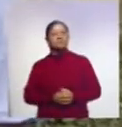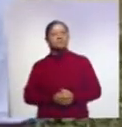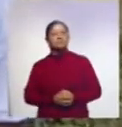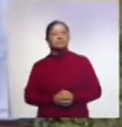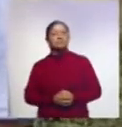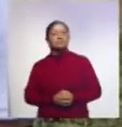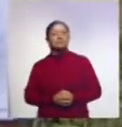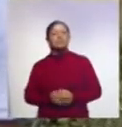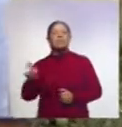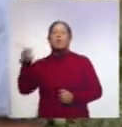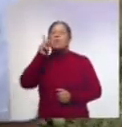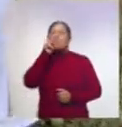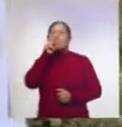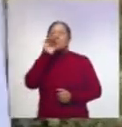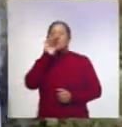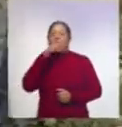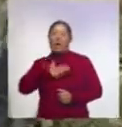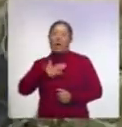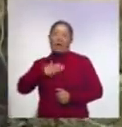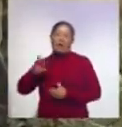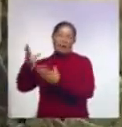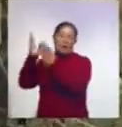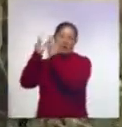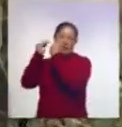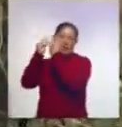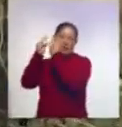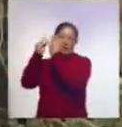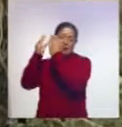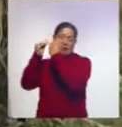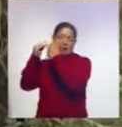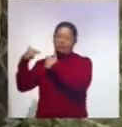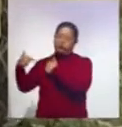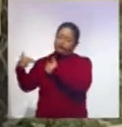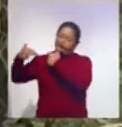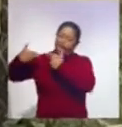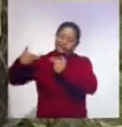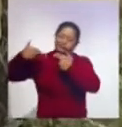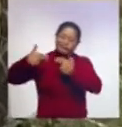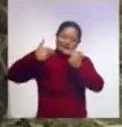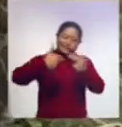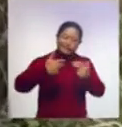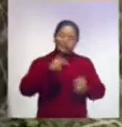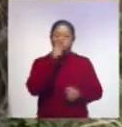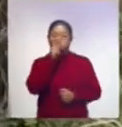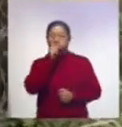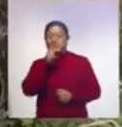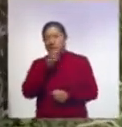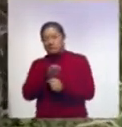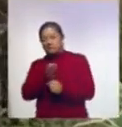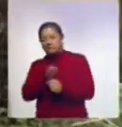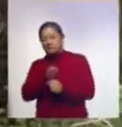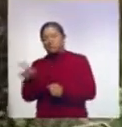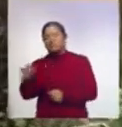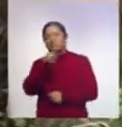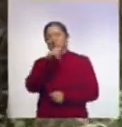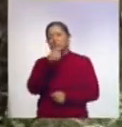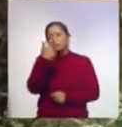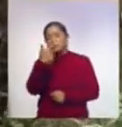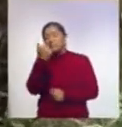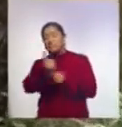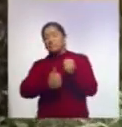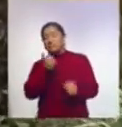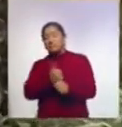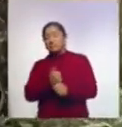por enseñanza de mis papás. Ellos, mi papá ahorita tiene 77 años, pero él hizo de